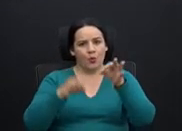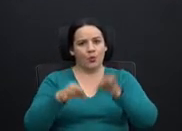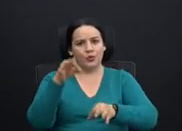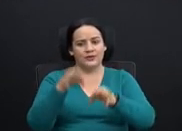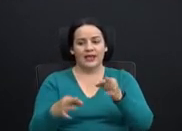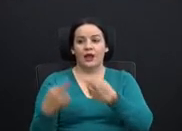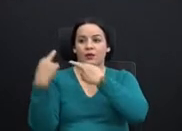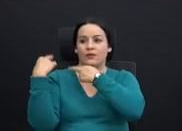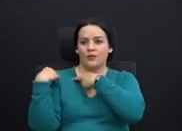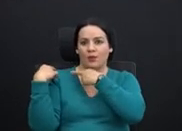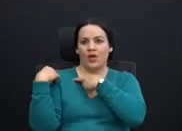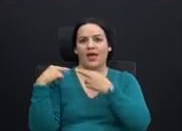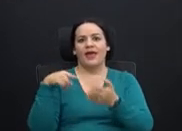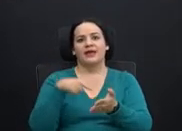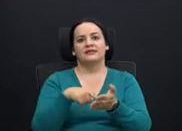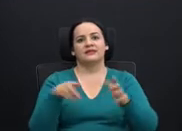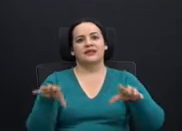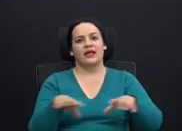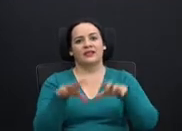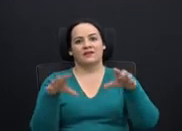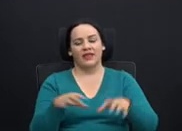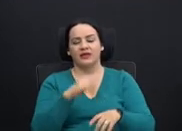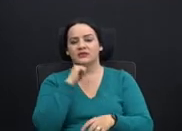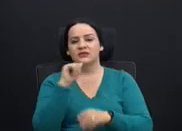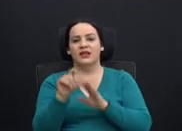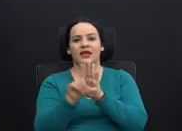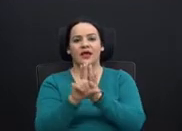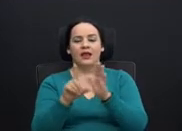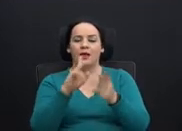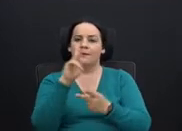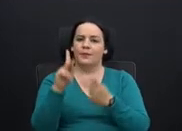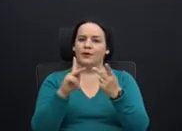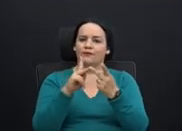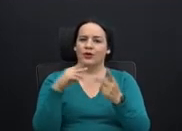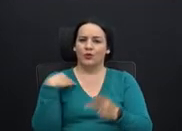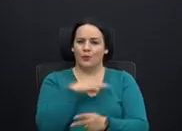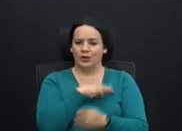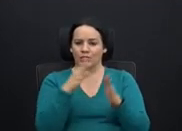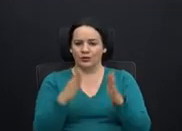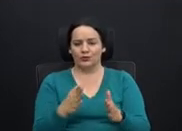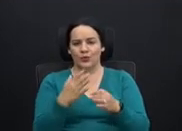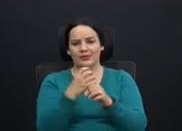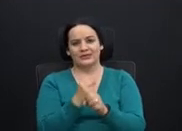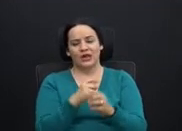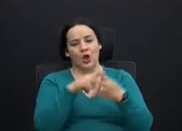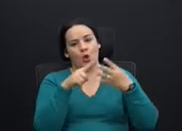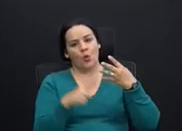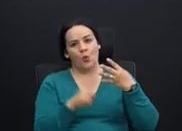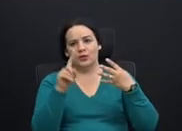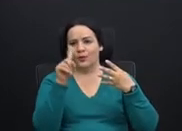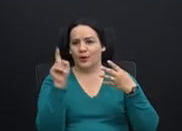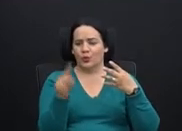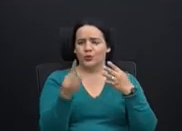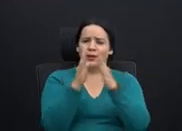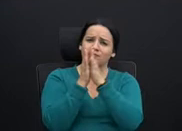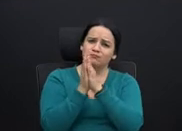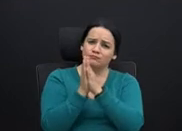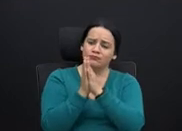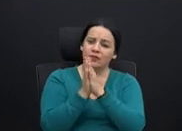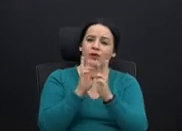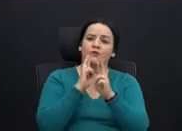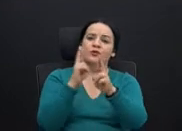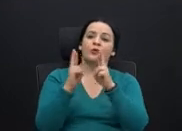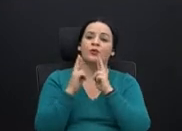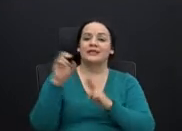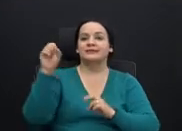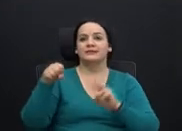esas actividades ilícitas. Perfecto, ministro. Ahorita le voy a hacer 4 preguntas a las cuales le voy a rogar me responda solamente sí o no, y ya